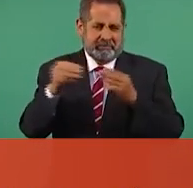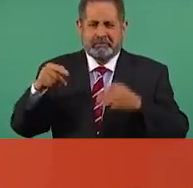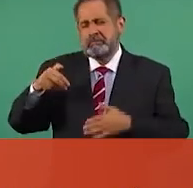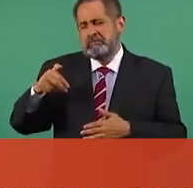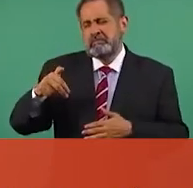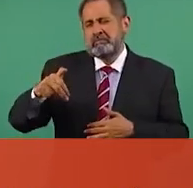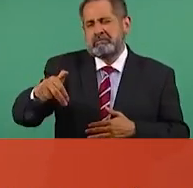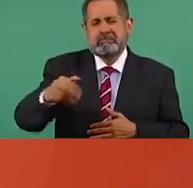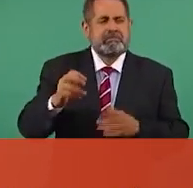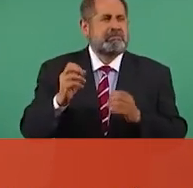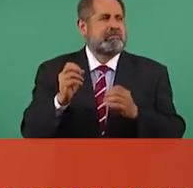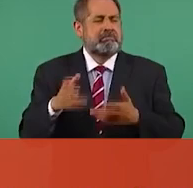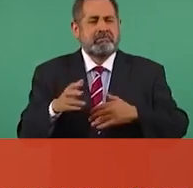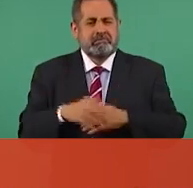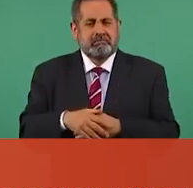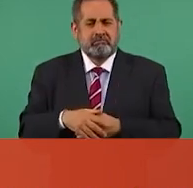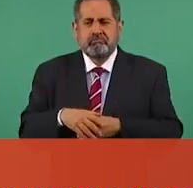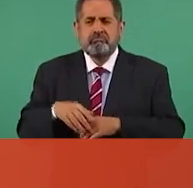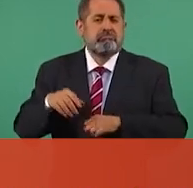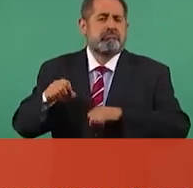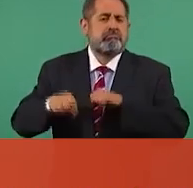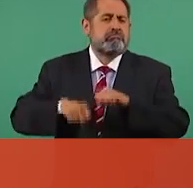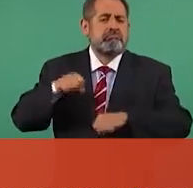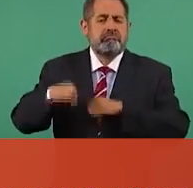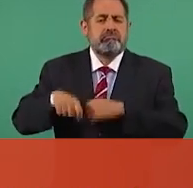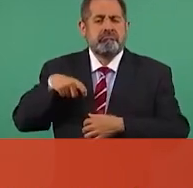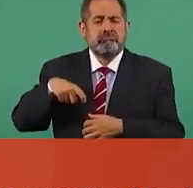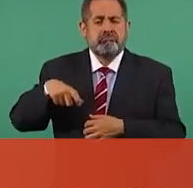o subirse a la bicicleta,